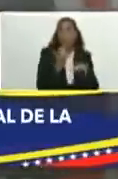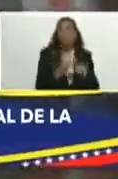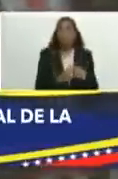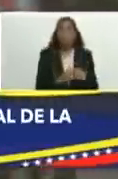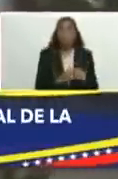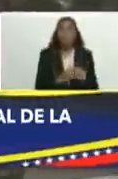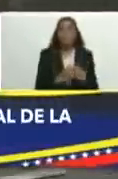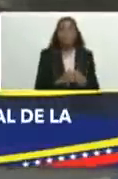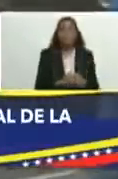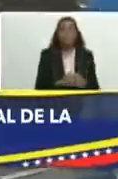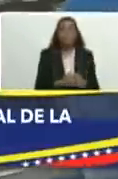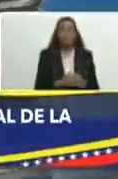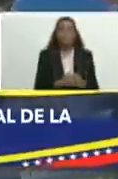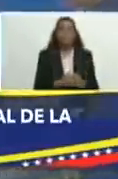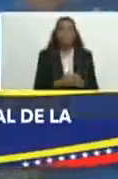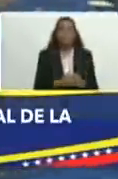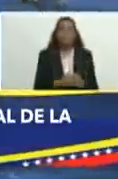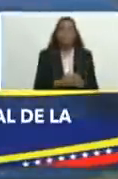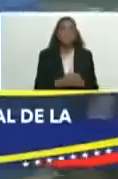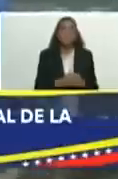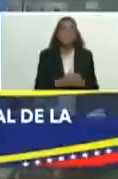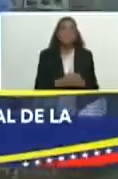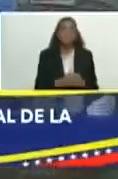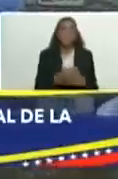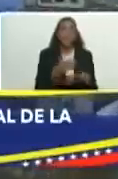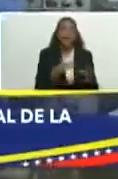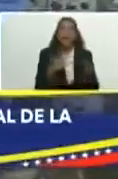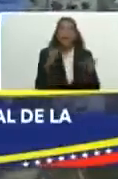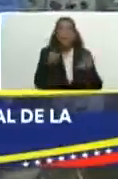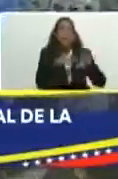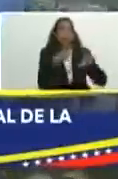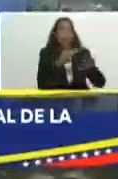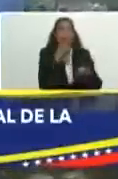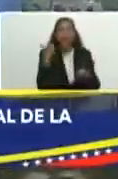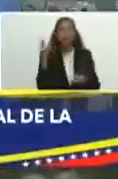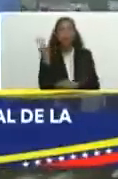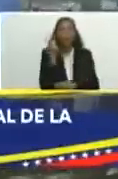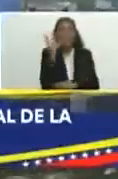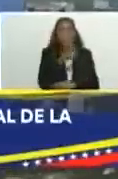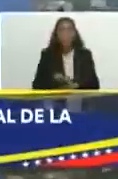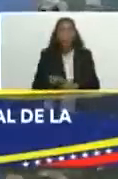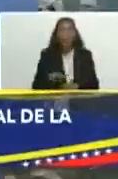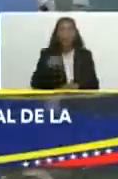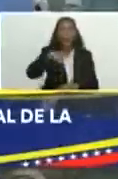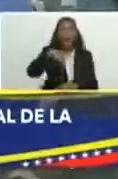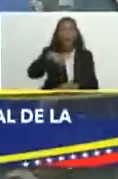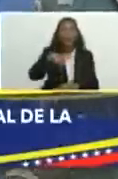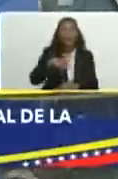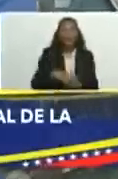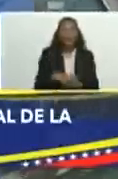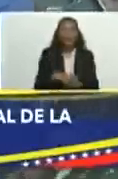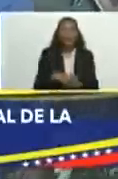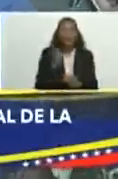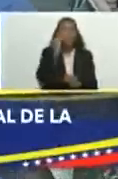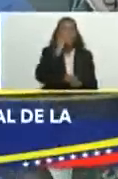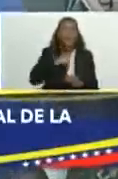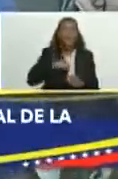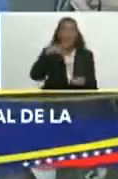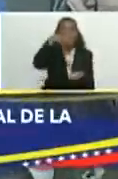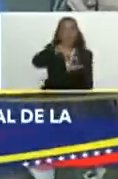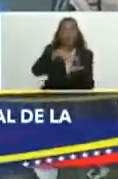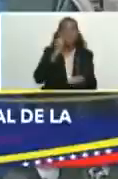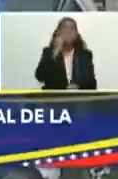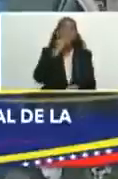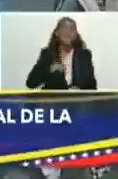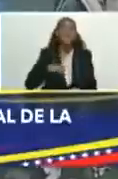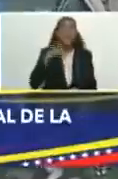Black Eagle. Black Eagle, el mejor caucho de Venezuela, hecho en tierra valenciana. Black